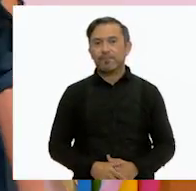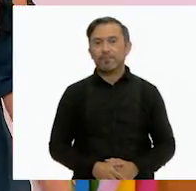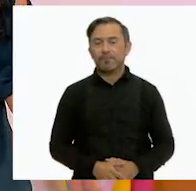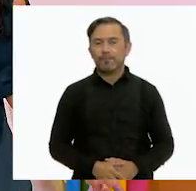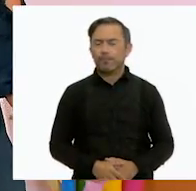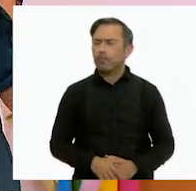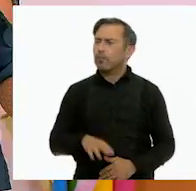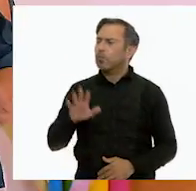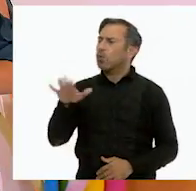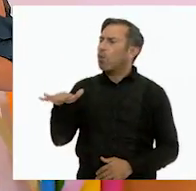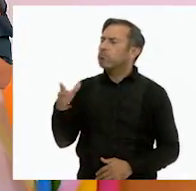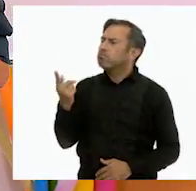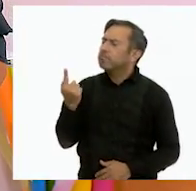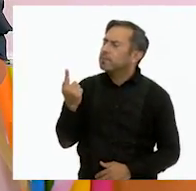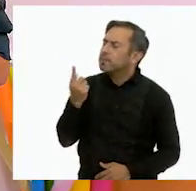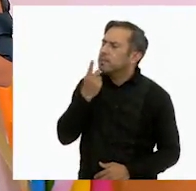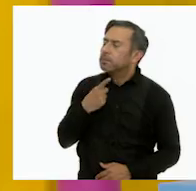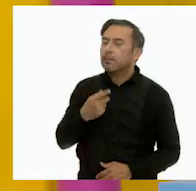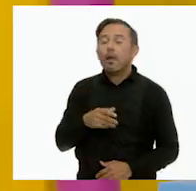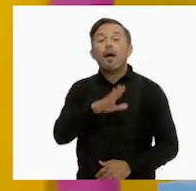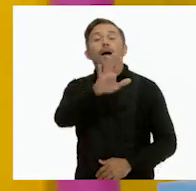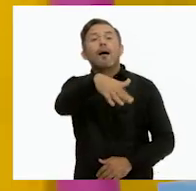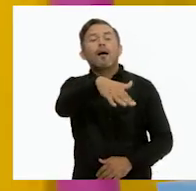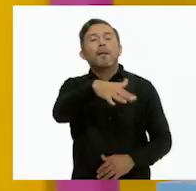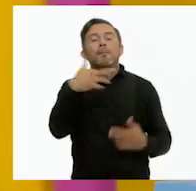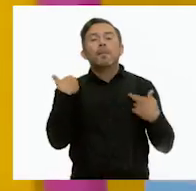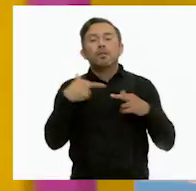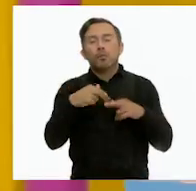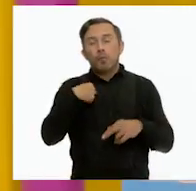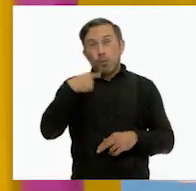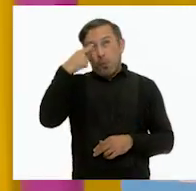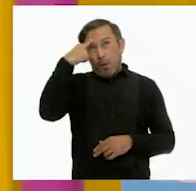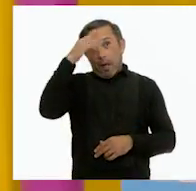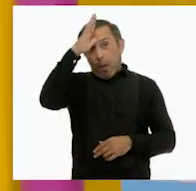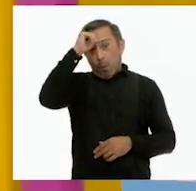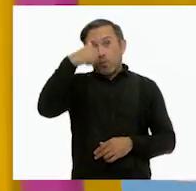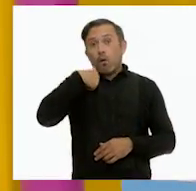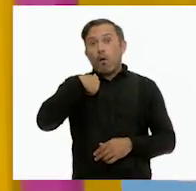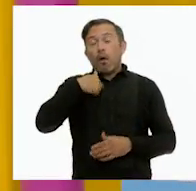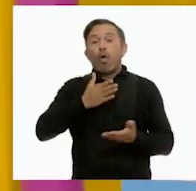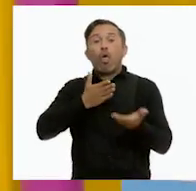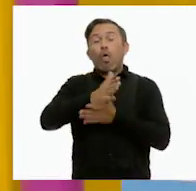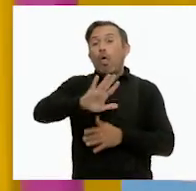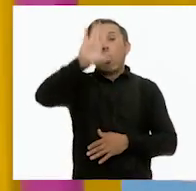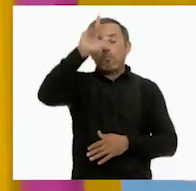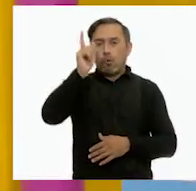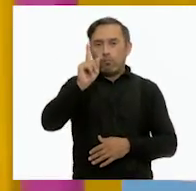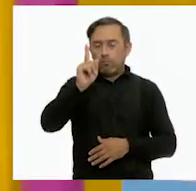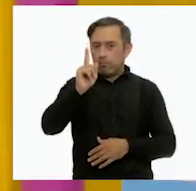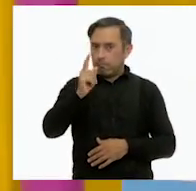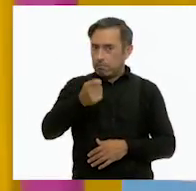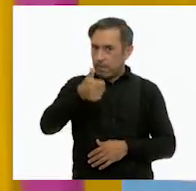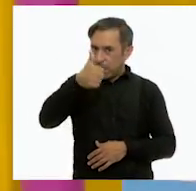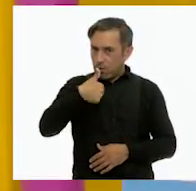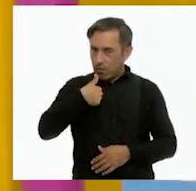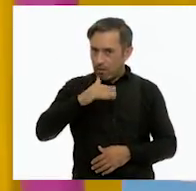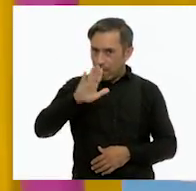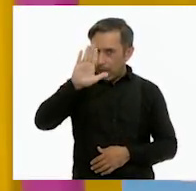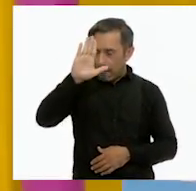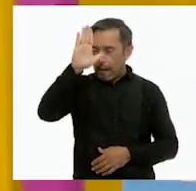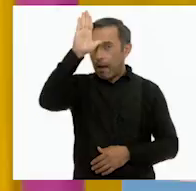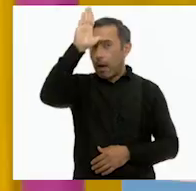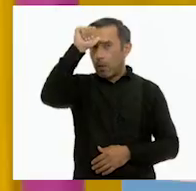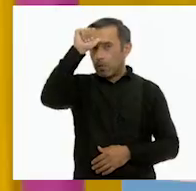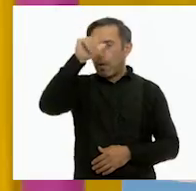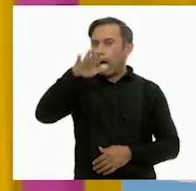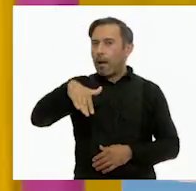Dime. Maestra, maestra. Dime, dime. Yo me acordé que tengo que levantar la mano antes de hablar y la verdad es que este video